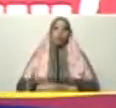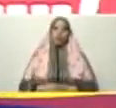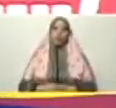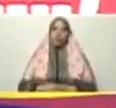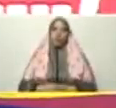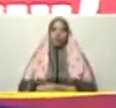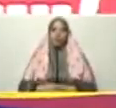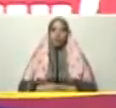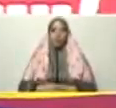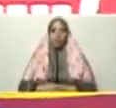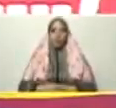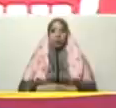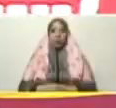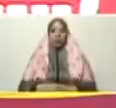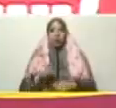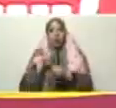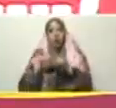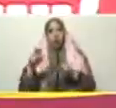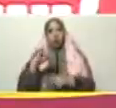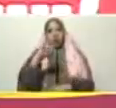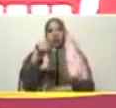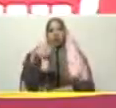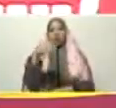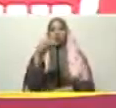26 y paredes